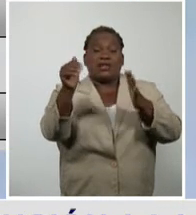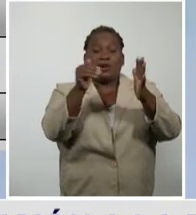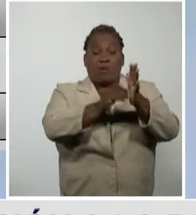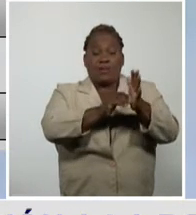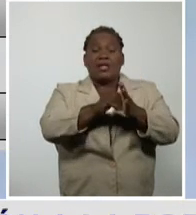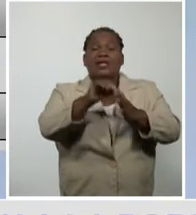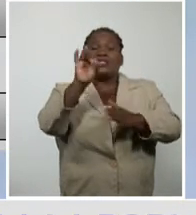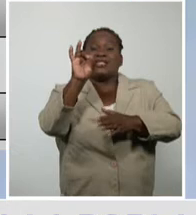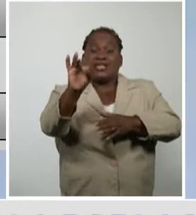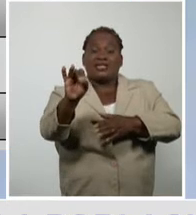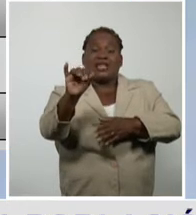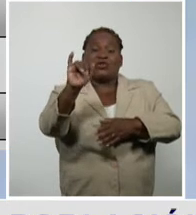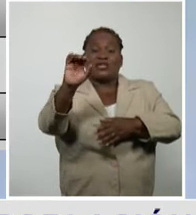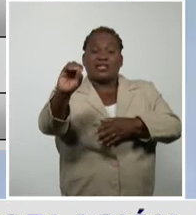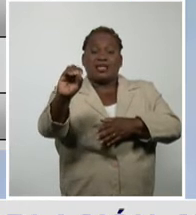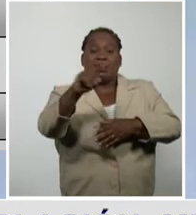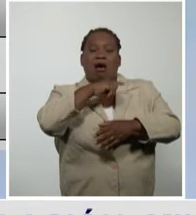285.760 fallecidos,